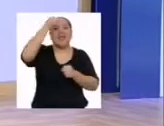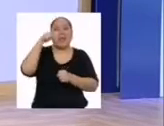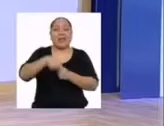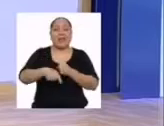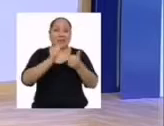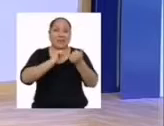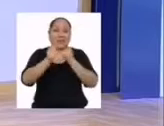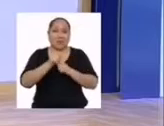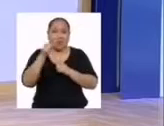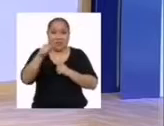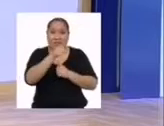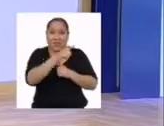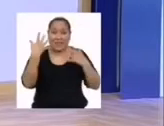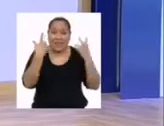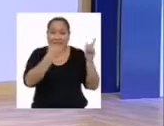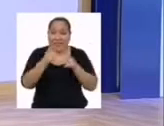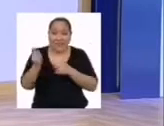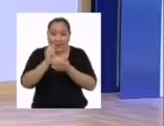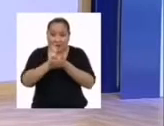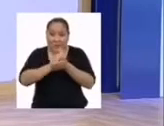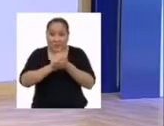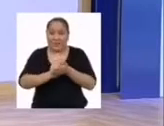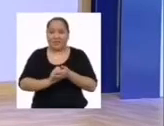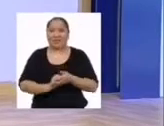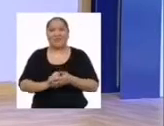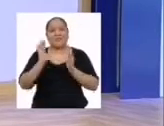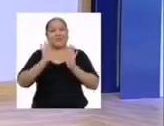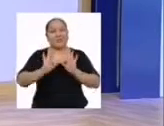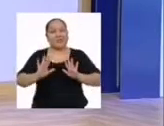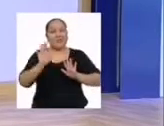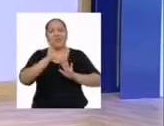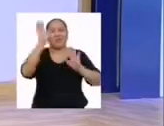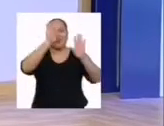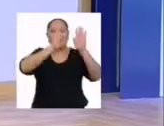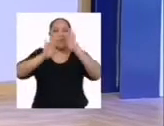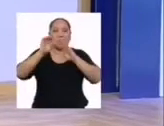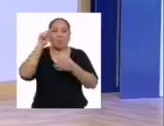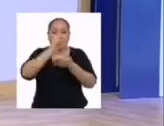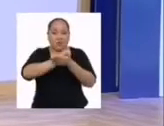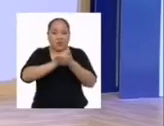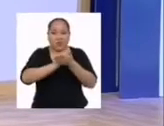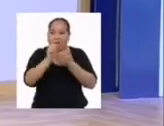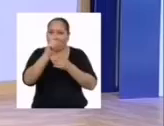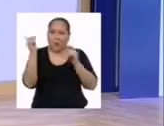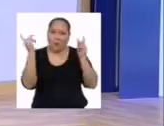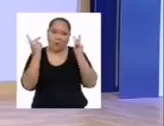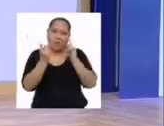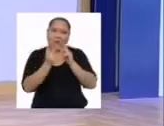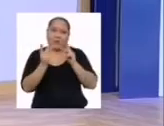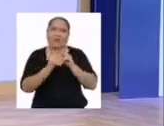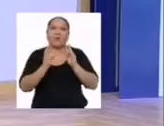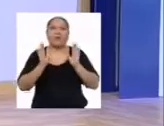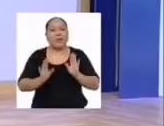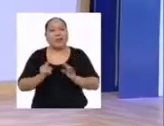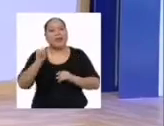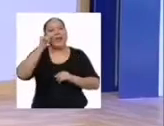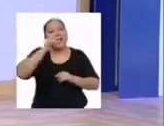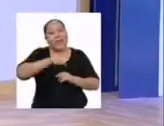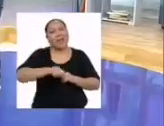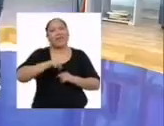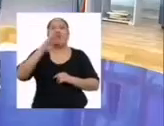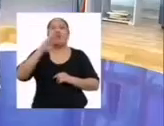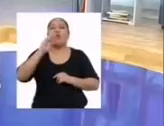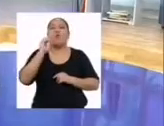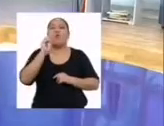listas y listos para ponerse en acción? No se preocupen si el texto no es perfecto. Por algo se llama